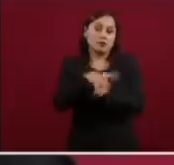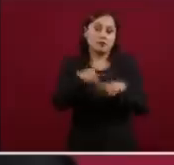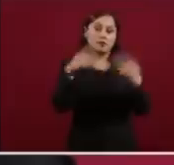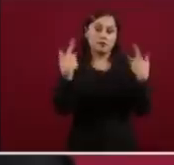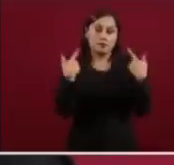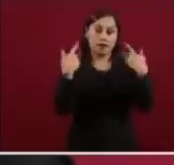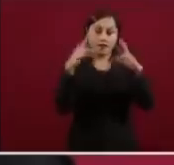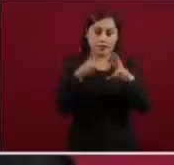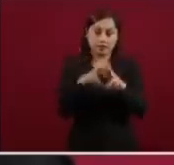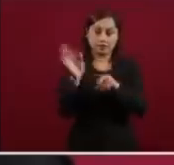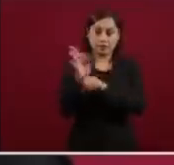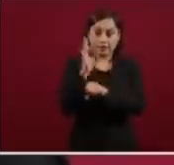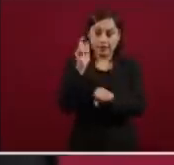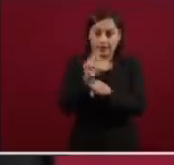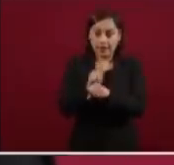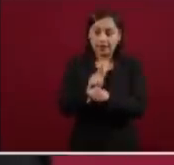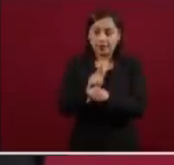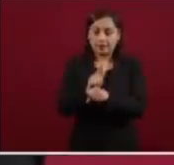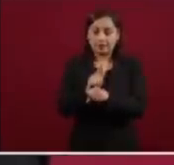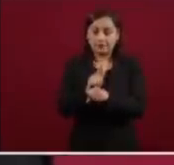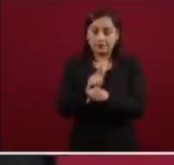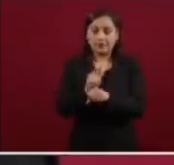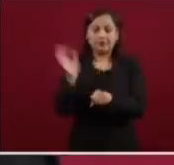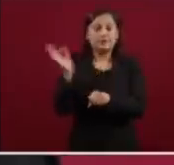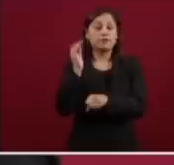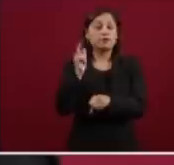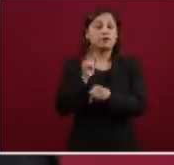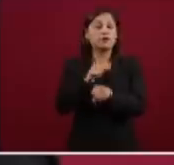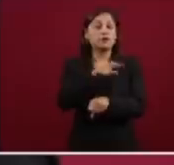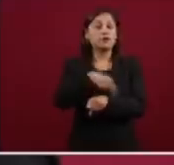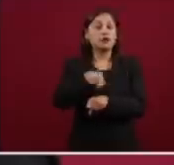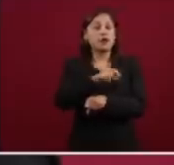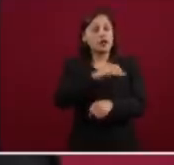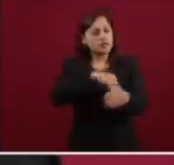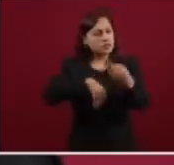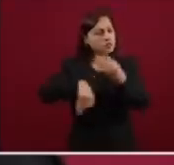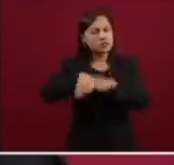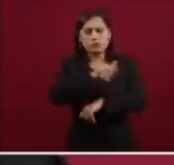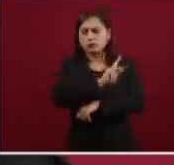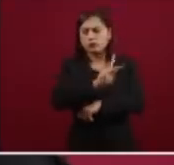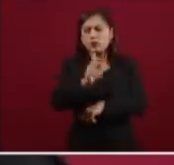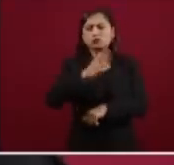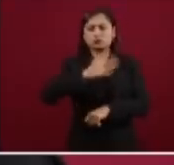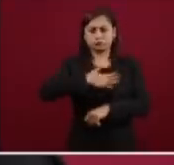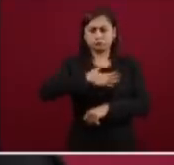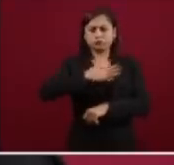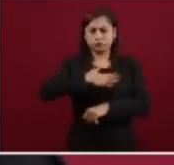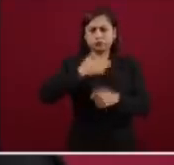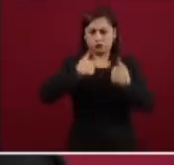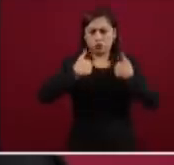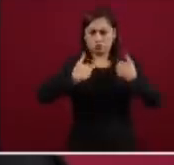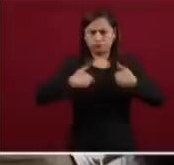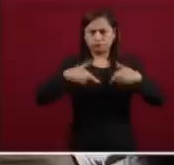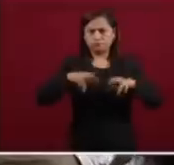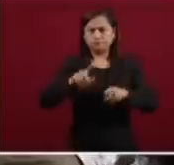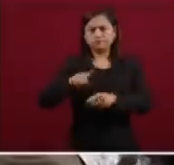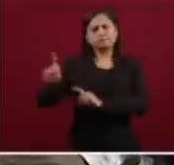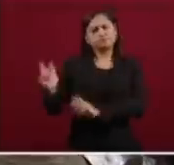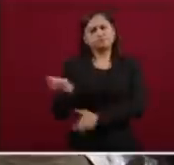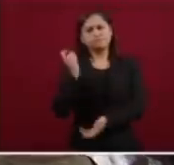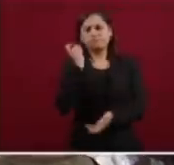federales se les va a pagar a todos los más nosotros nos hacemos cargo aún